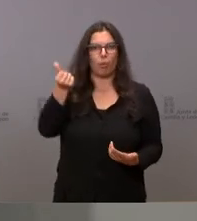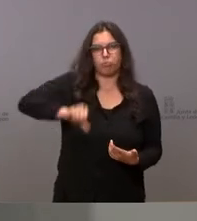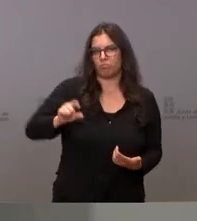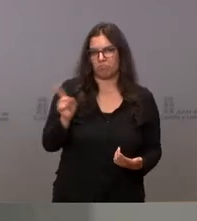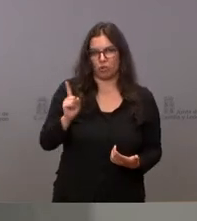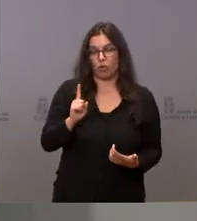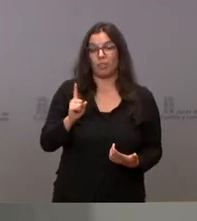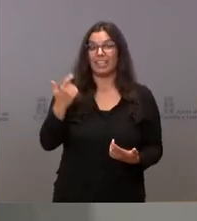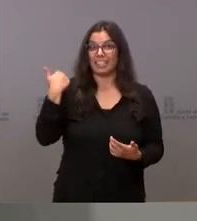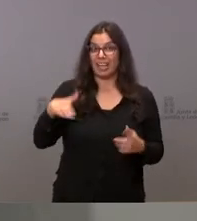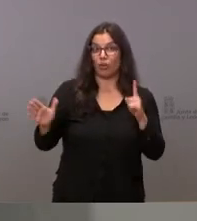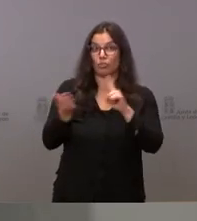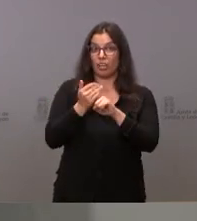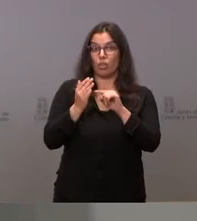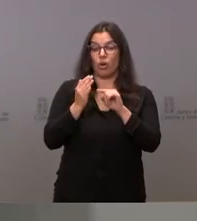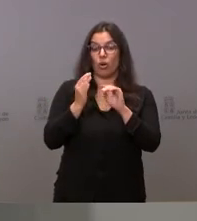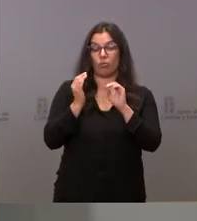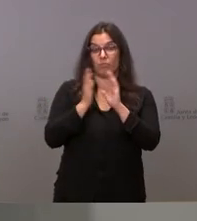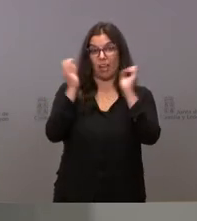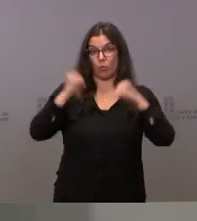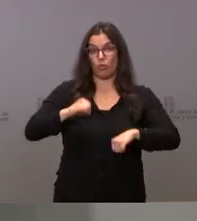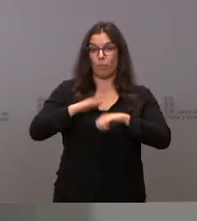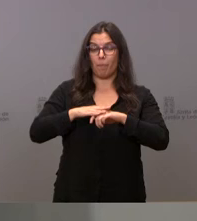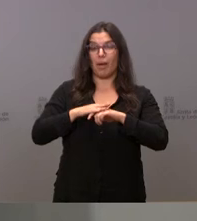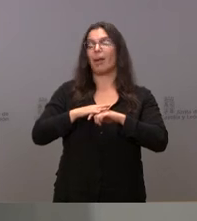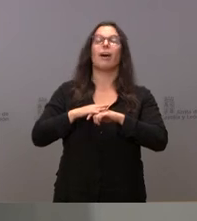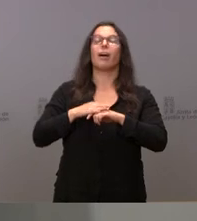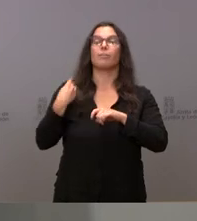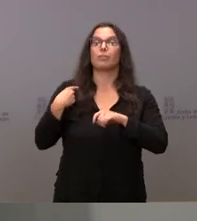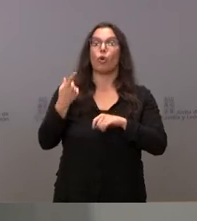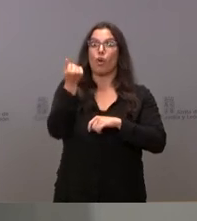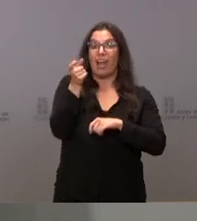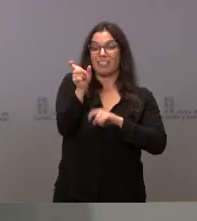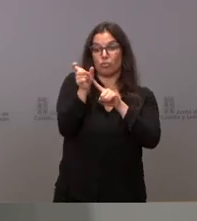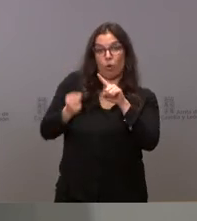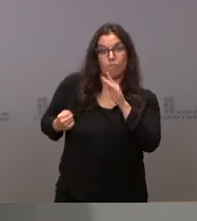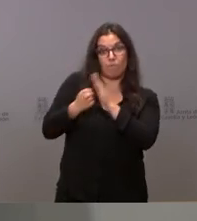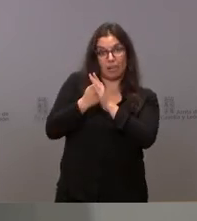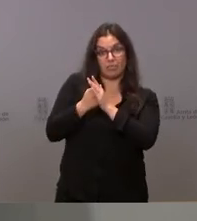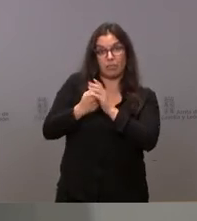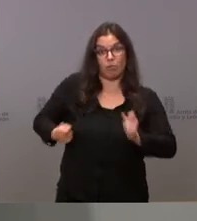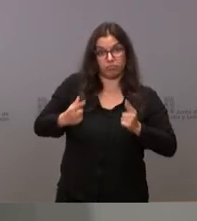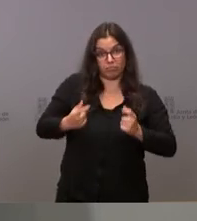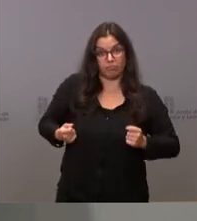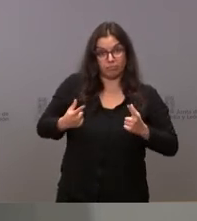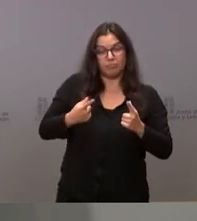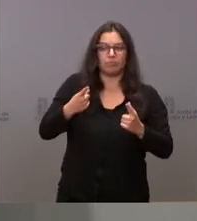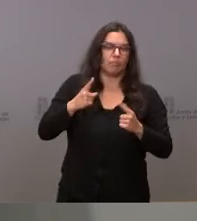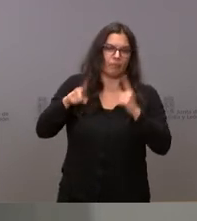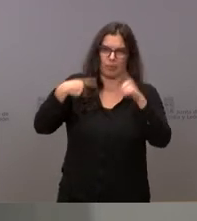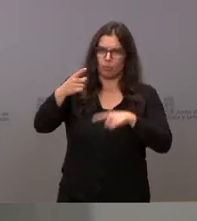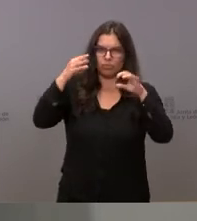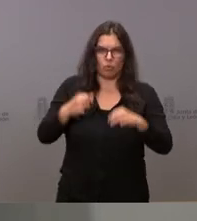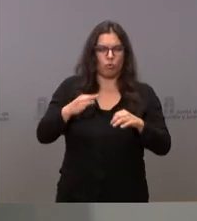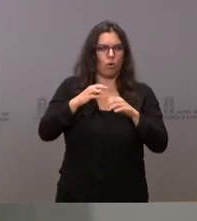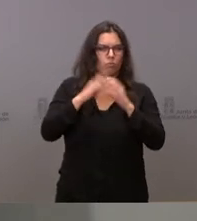gasto es un buen signo y estamos seguros de que vamos a tener más acuerdos y que vamos a ser capaces de sacar adelante